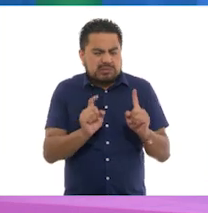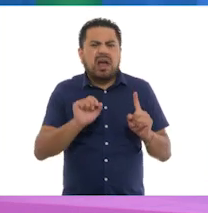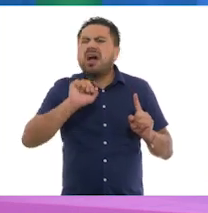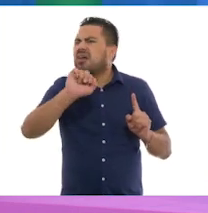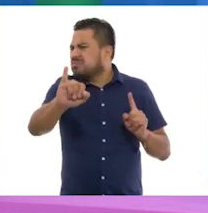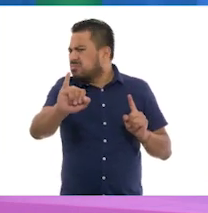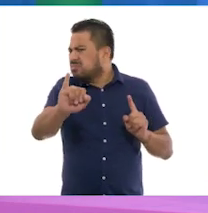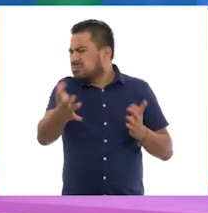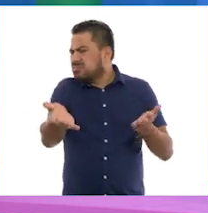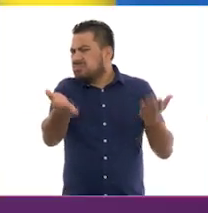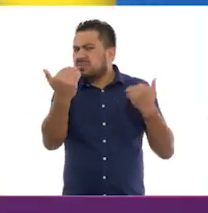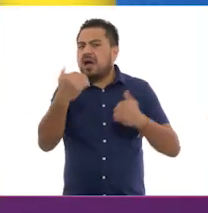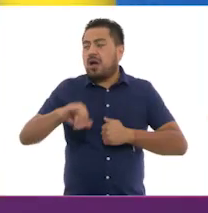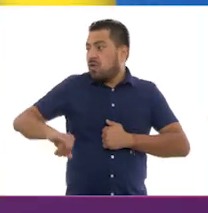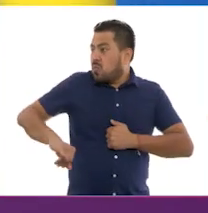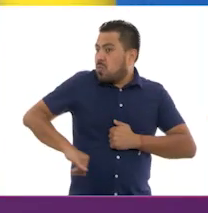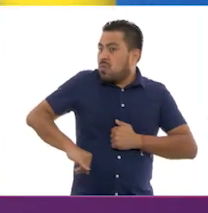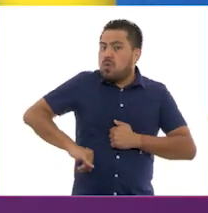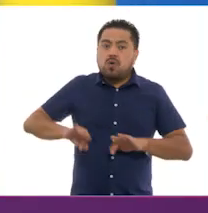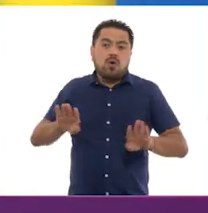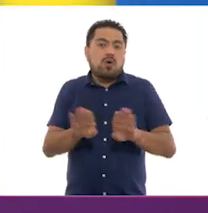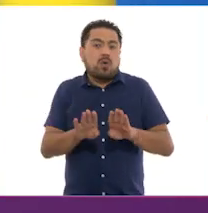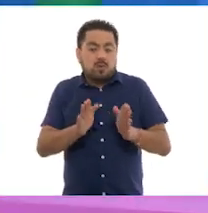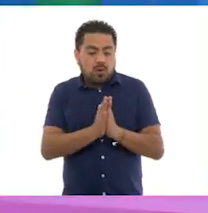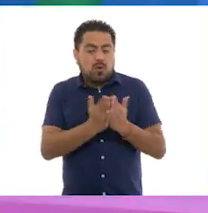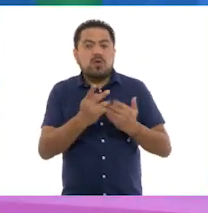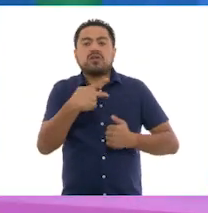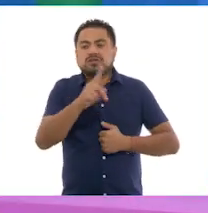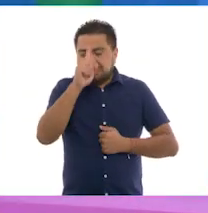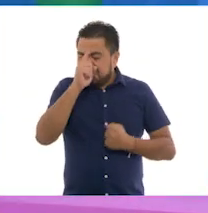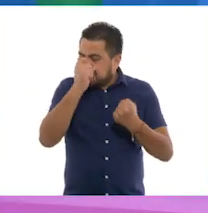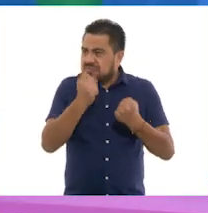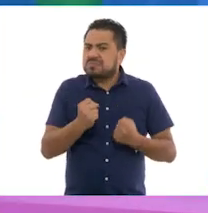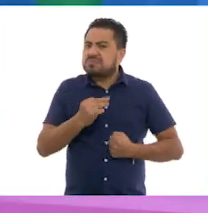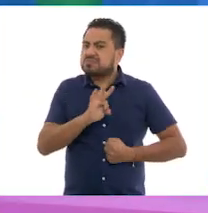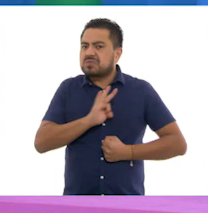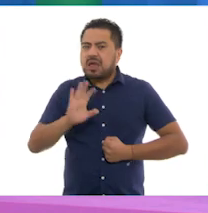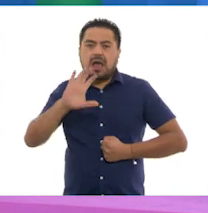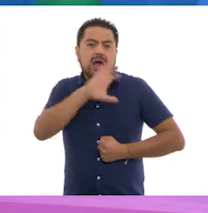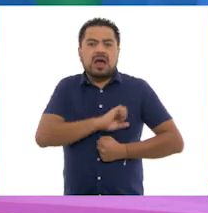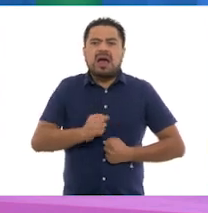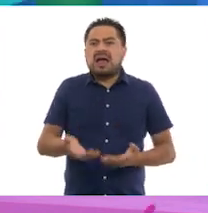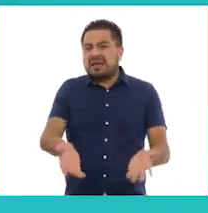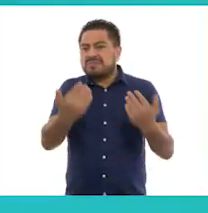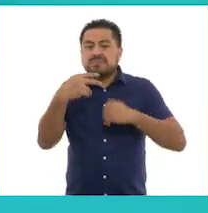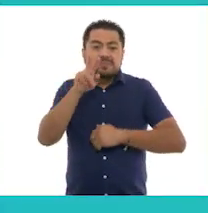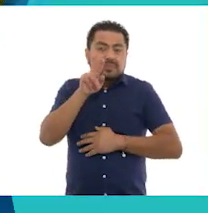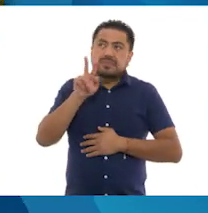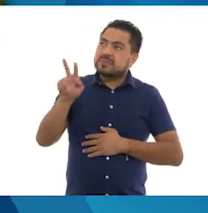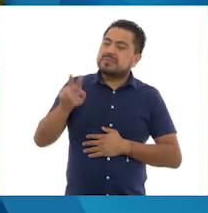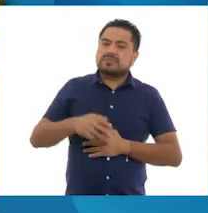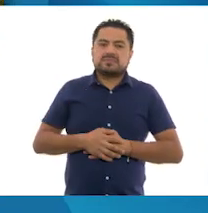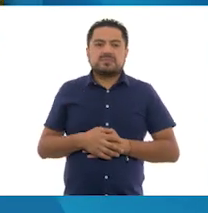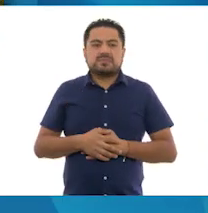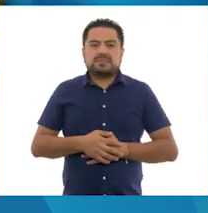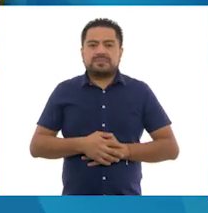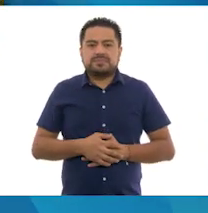María. Sí. Si es tan interesante como tu libro, bueno, seguramente nos va a encantar. Vamos a verlo.